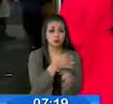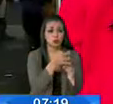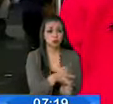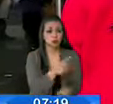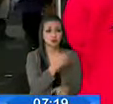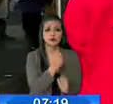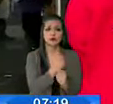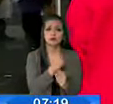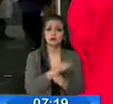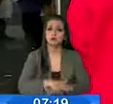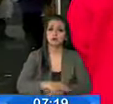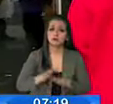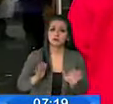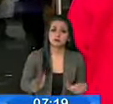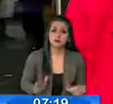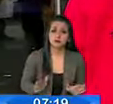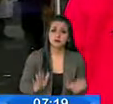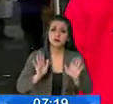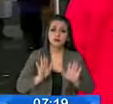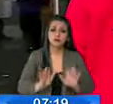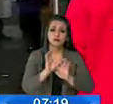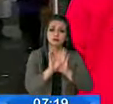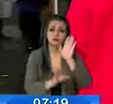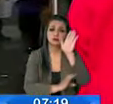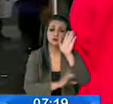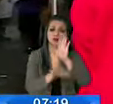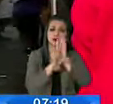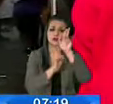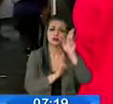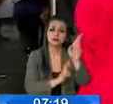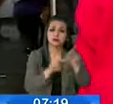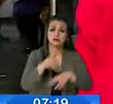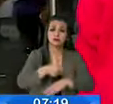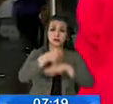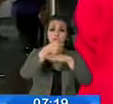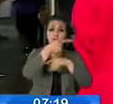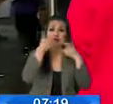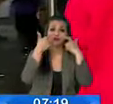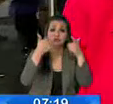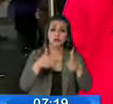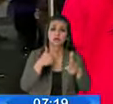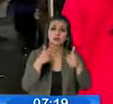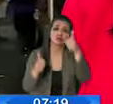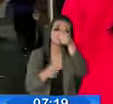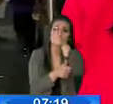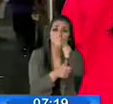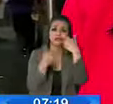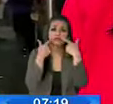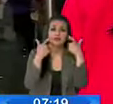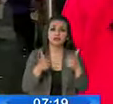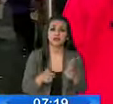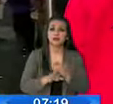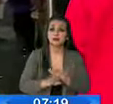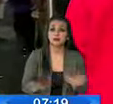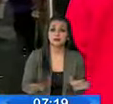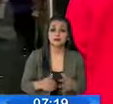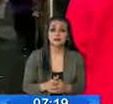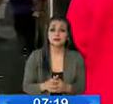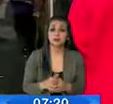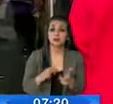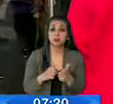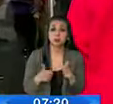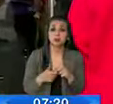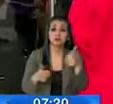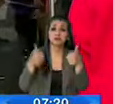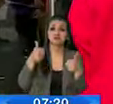funciones conforme a la Constitución, a la ley. Él es la máxima autoridad y yo soy la fiscal general subrogante. No hay ninguna pugna.